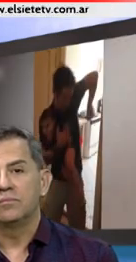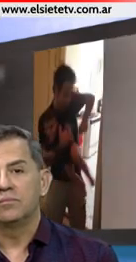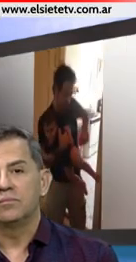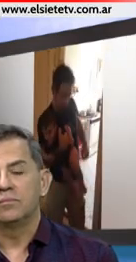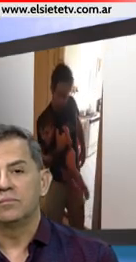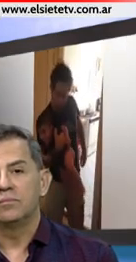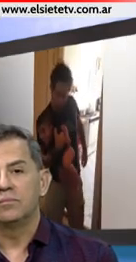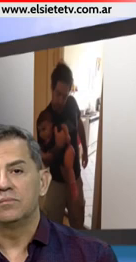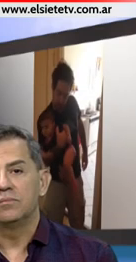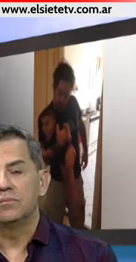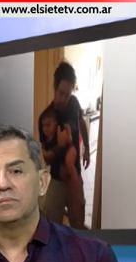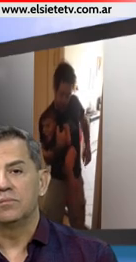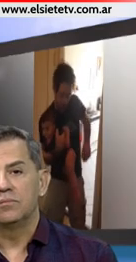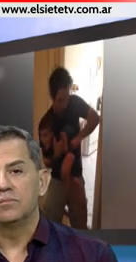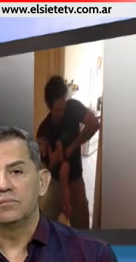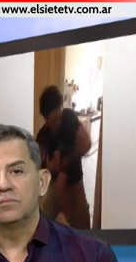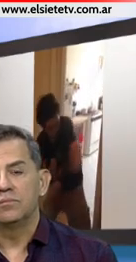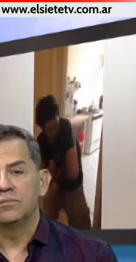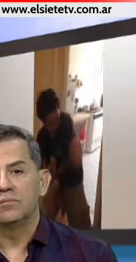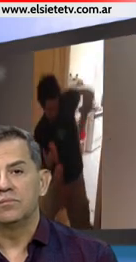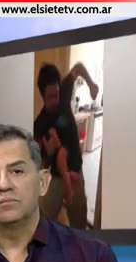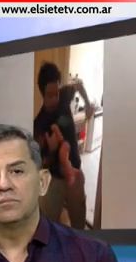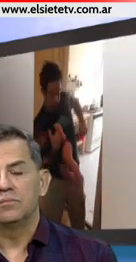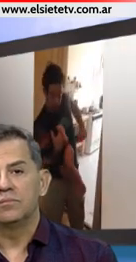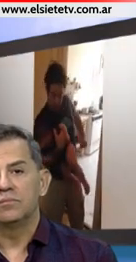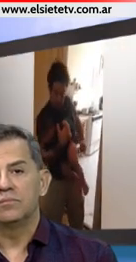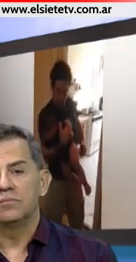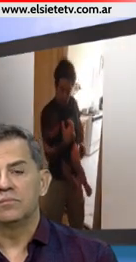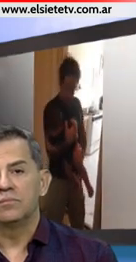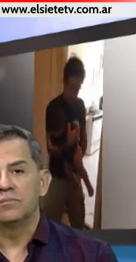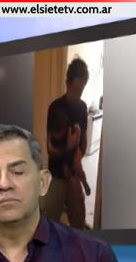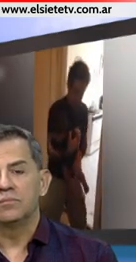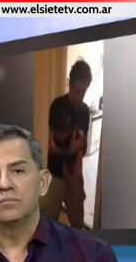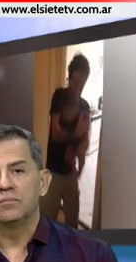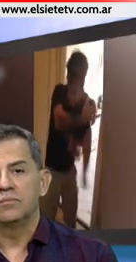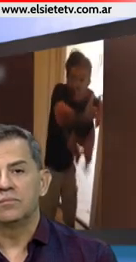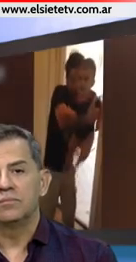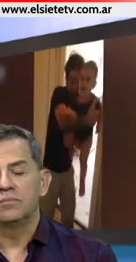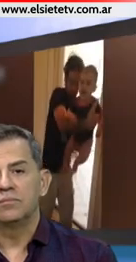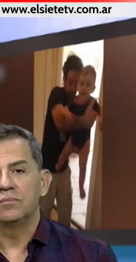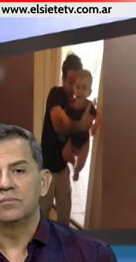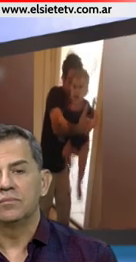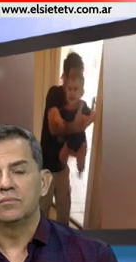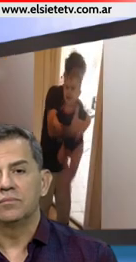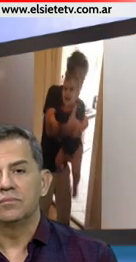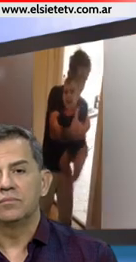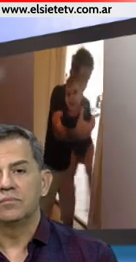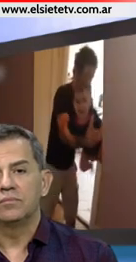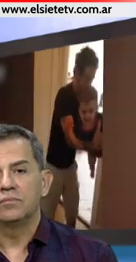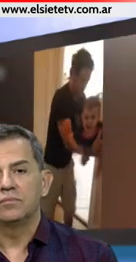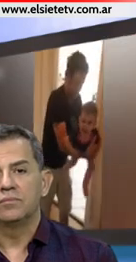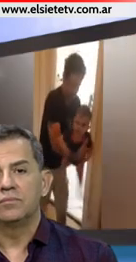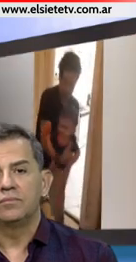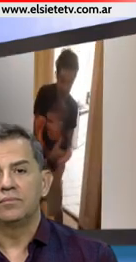pregunta. Todavía para opinar, digamos, del nuevo proyecto de ley que presentó el presidente en el día de ayer, nos